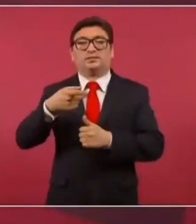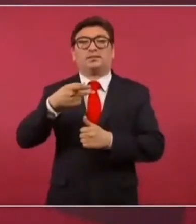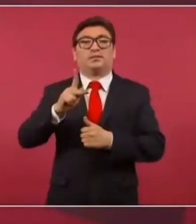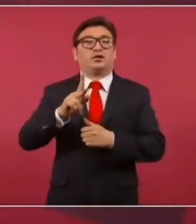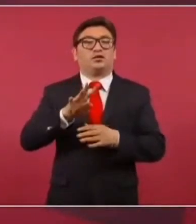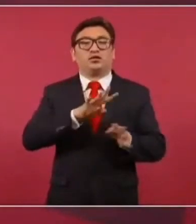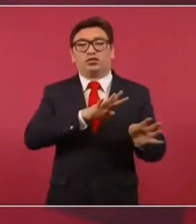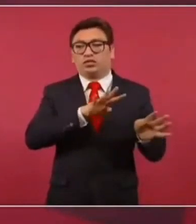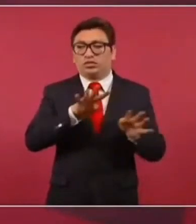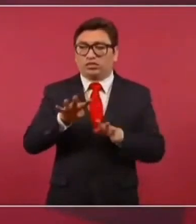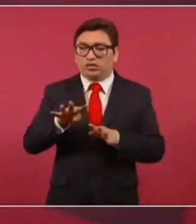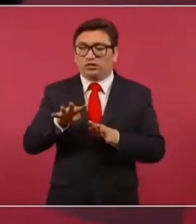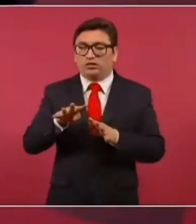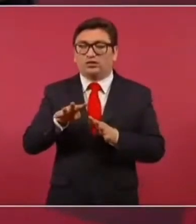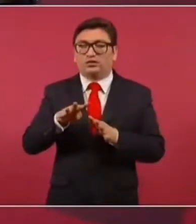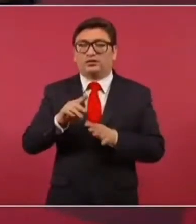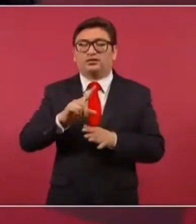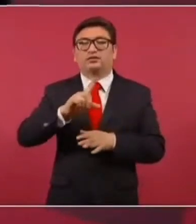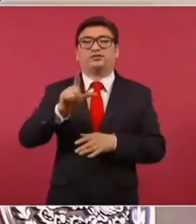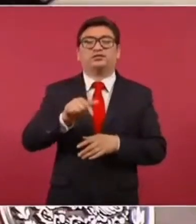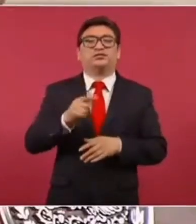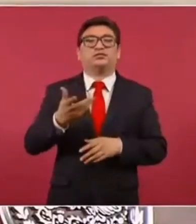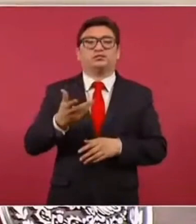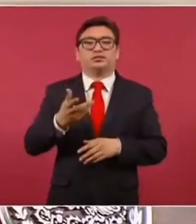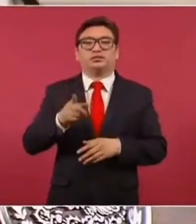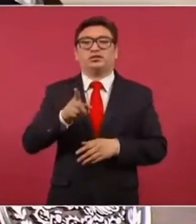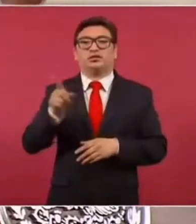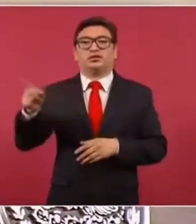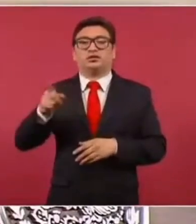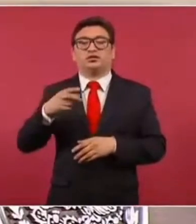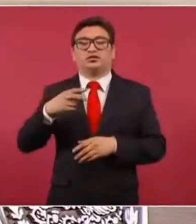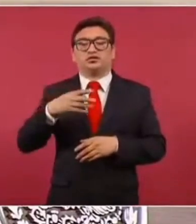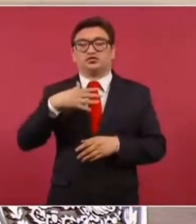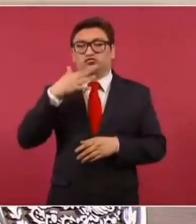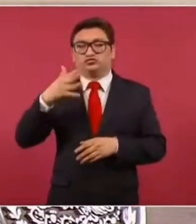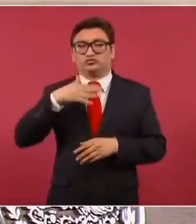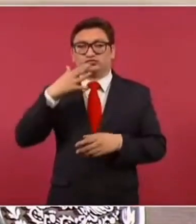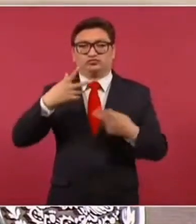atención y que los corruptos